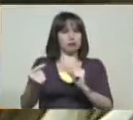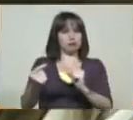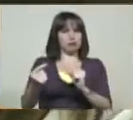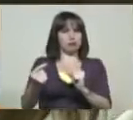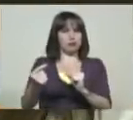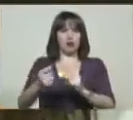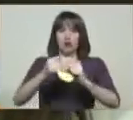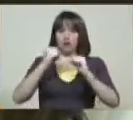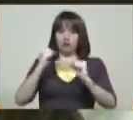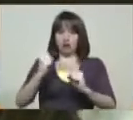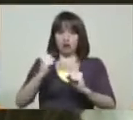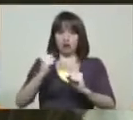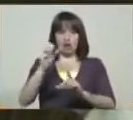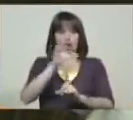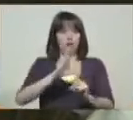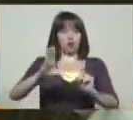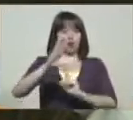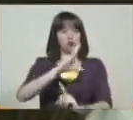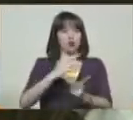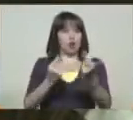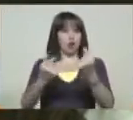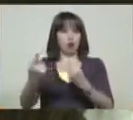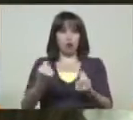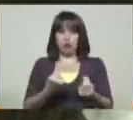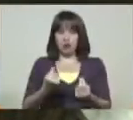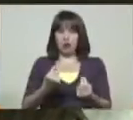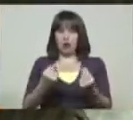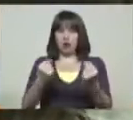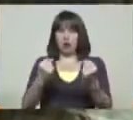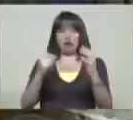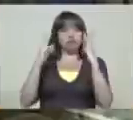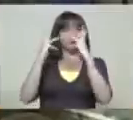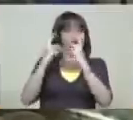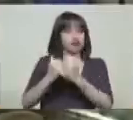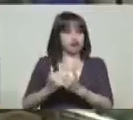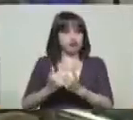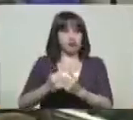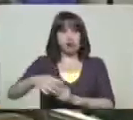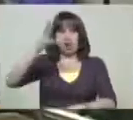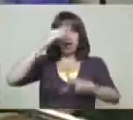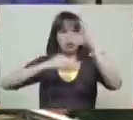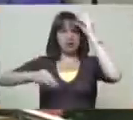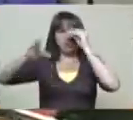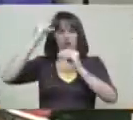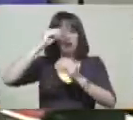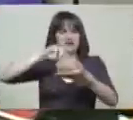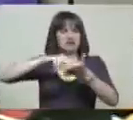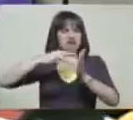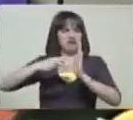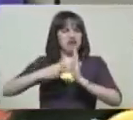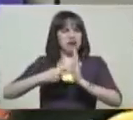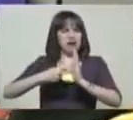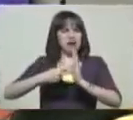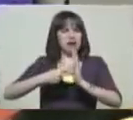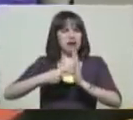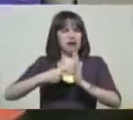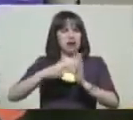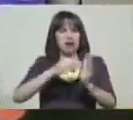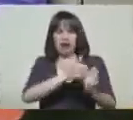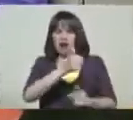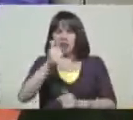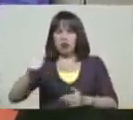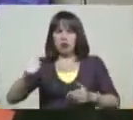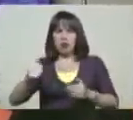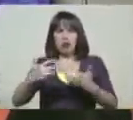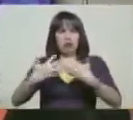aumentar nuestra cultura económica, nuestra cultura gerencial, aprender los conceptos empresariales avanzados. Todos tenemos